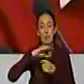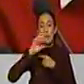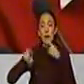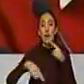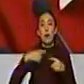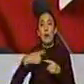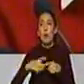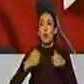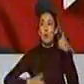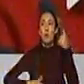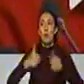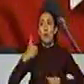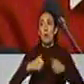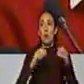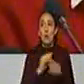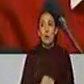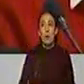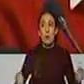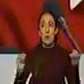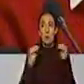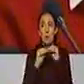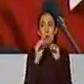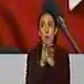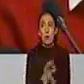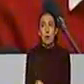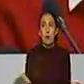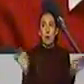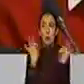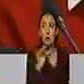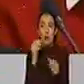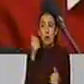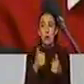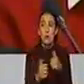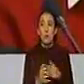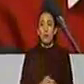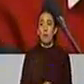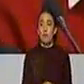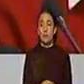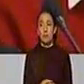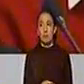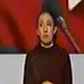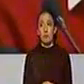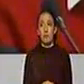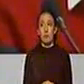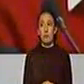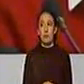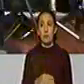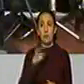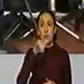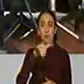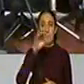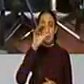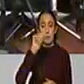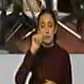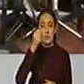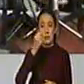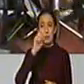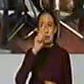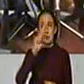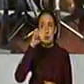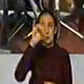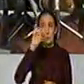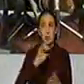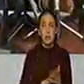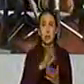casos más importantes del país es el caso Yasuní. El pedido cuenta con